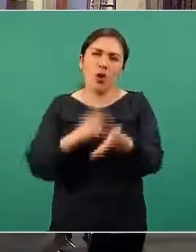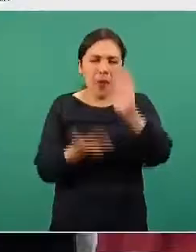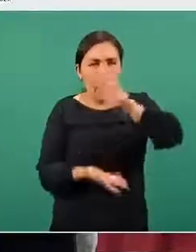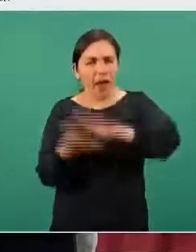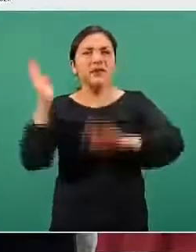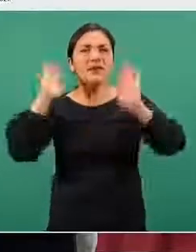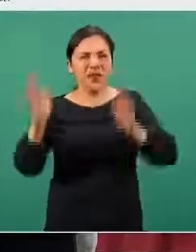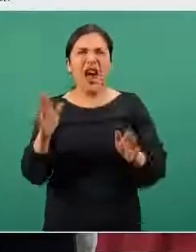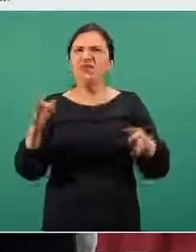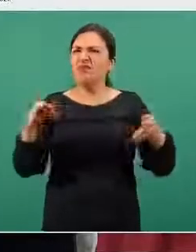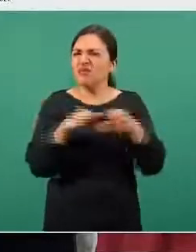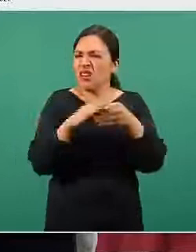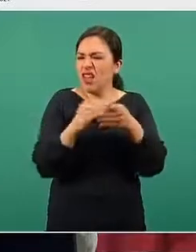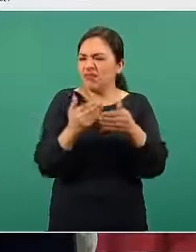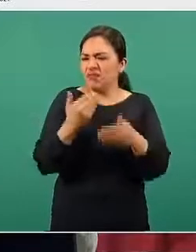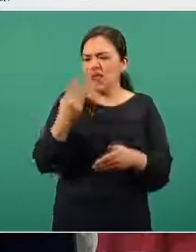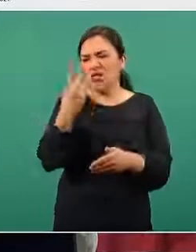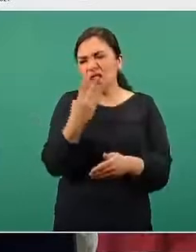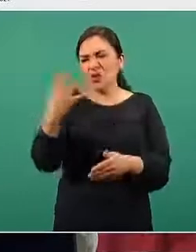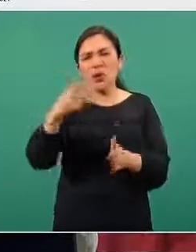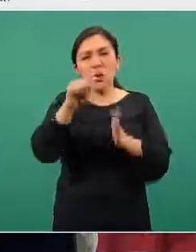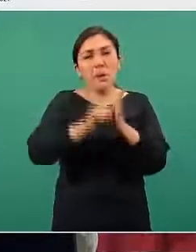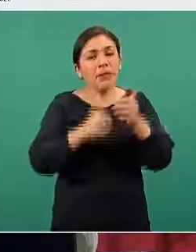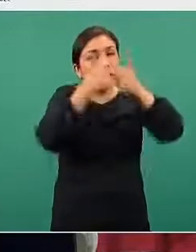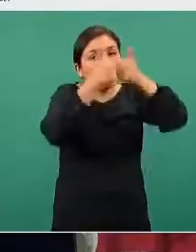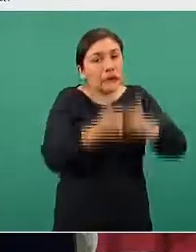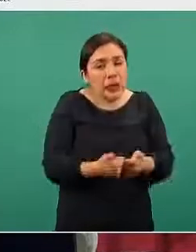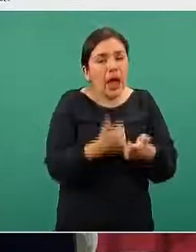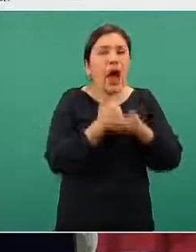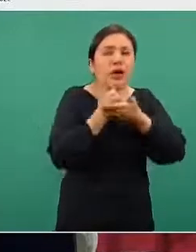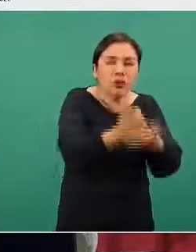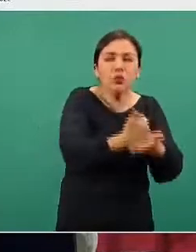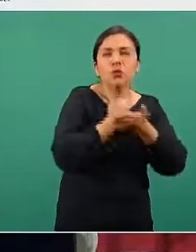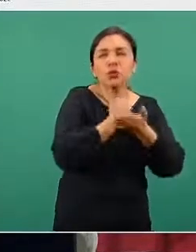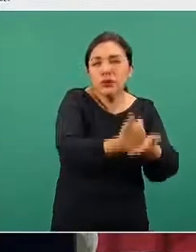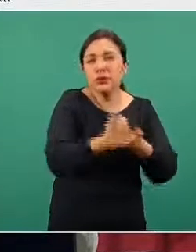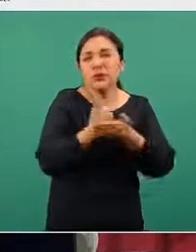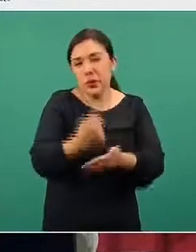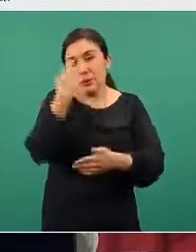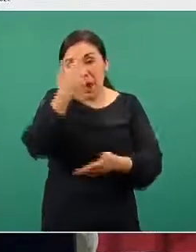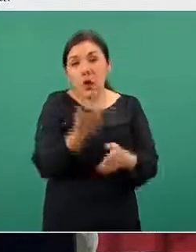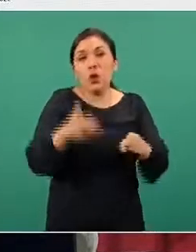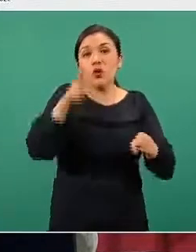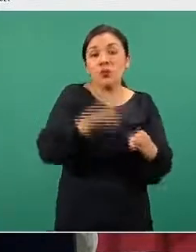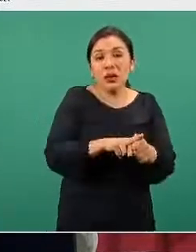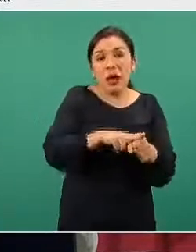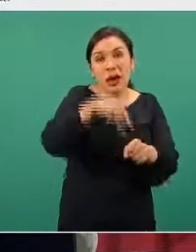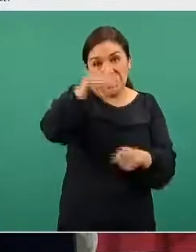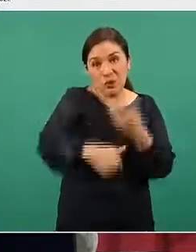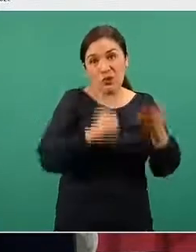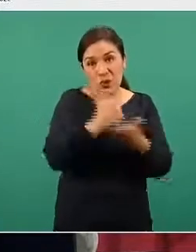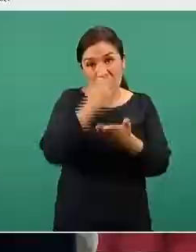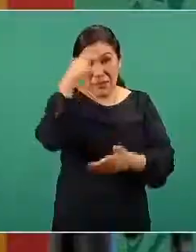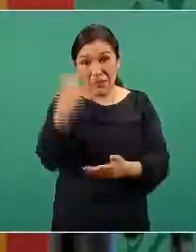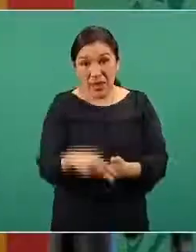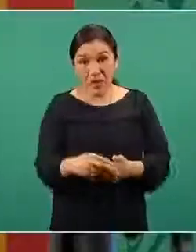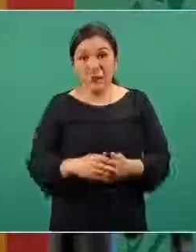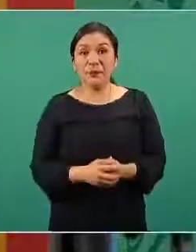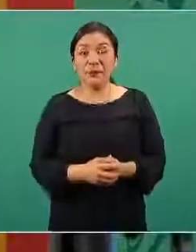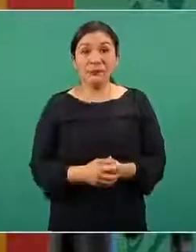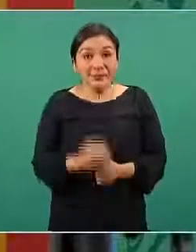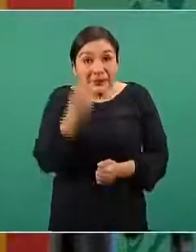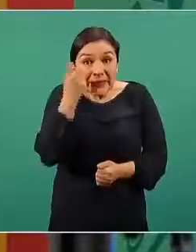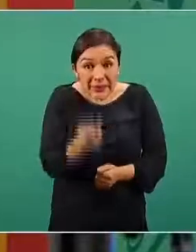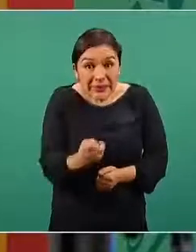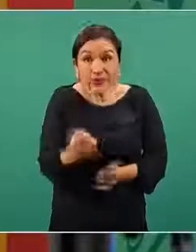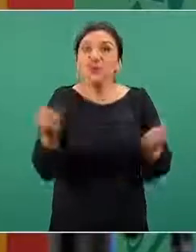casi 4 meses ayudando a los hospitales de la Ciudad de México. Y eso